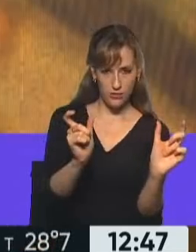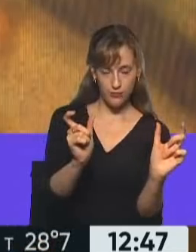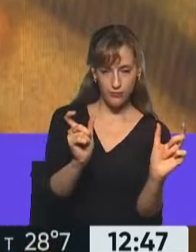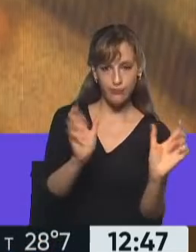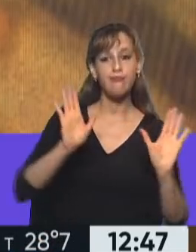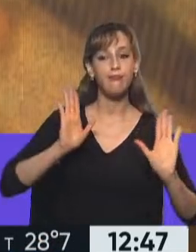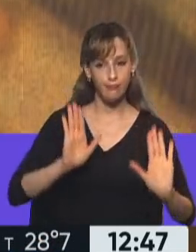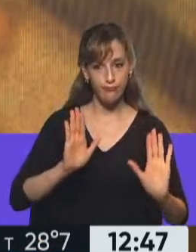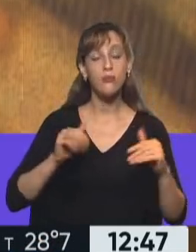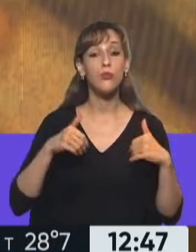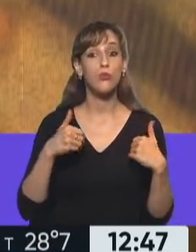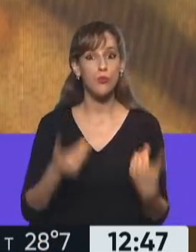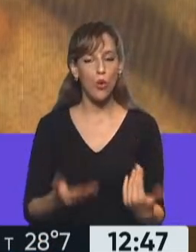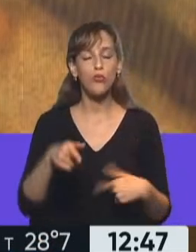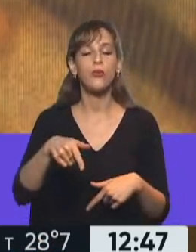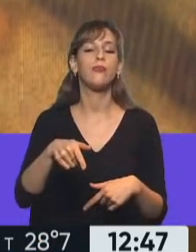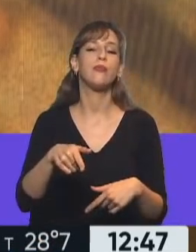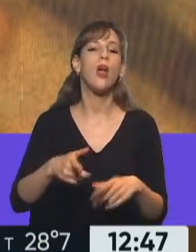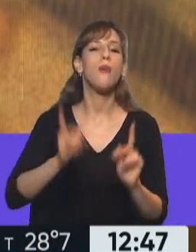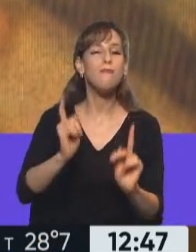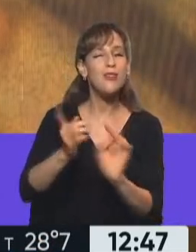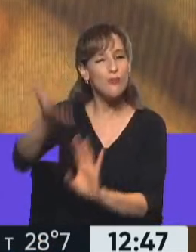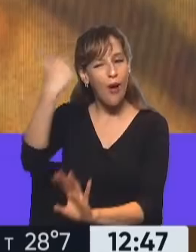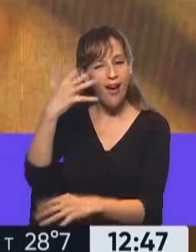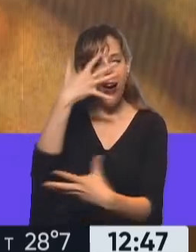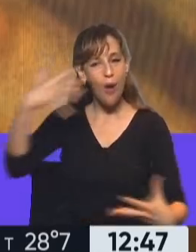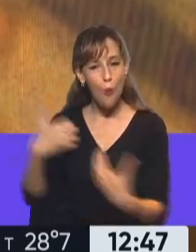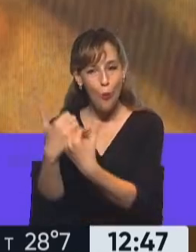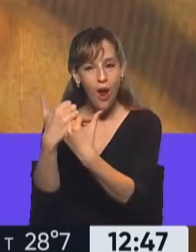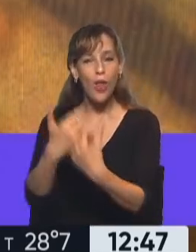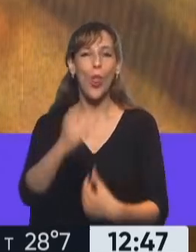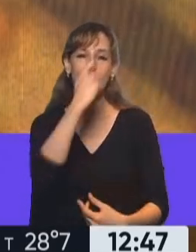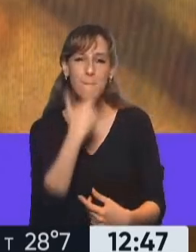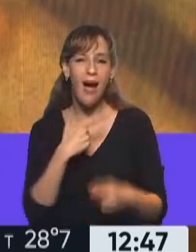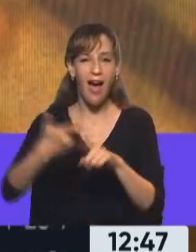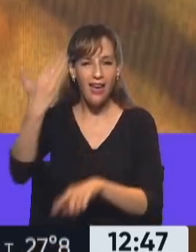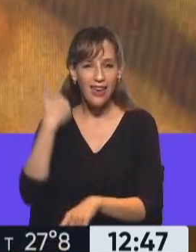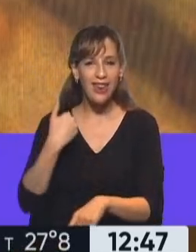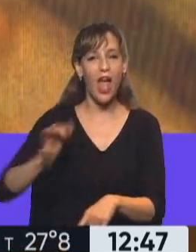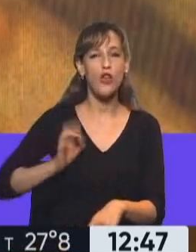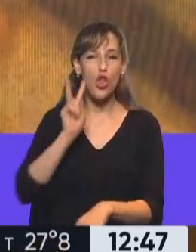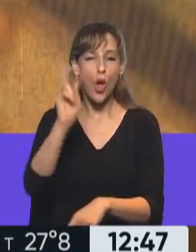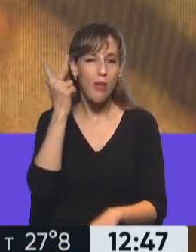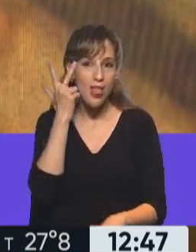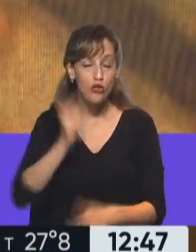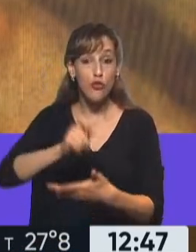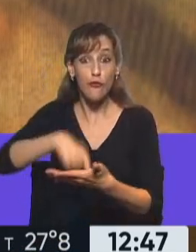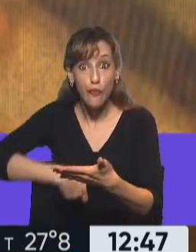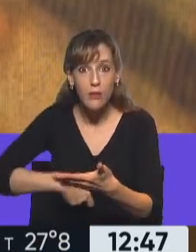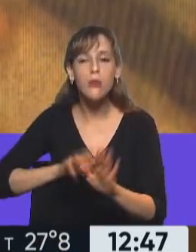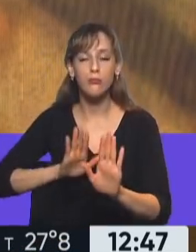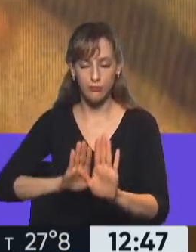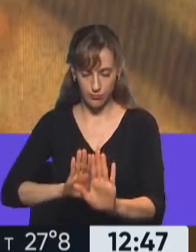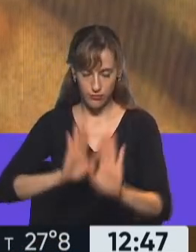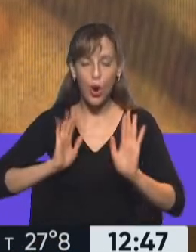el Stand-by Agreement, que es el famoso acuerdo que negoció en su momento Mauricio Macri en el año 2018. Nosotros desde el Centro